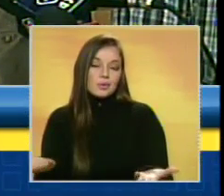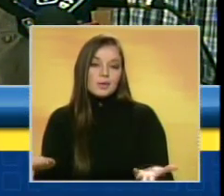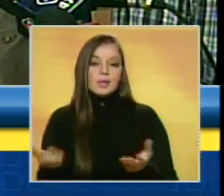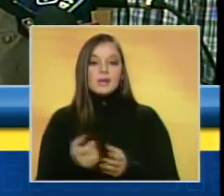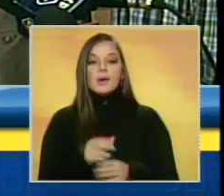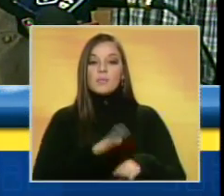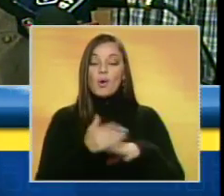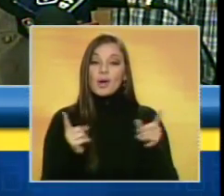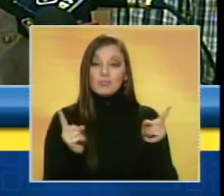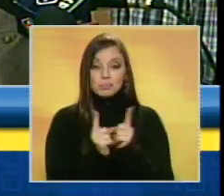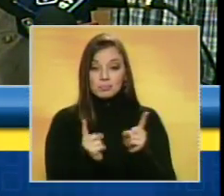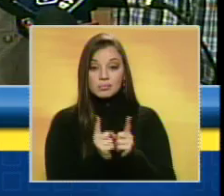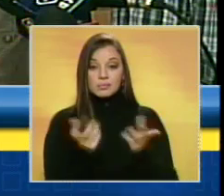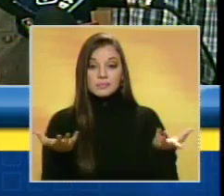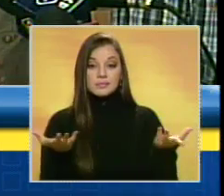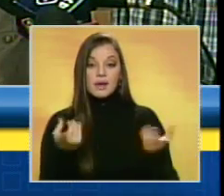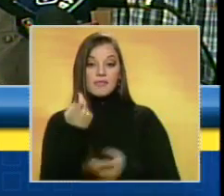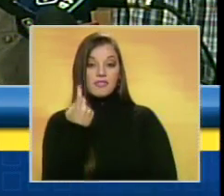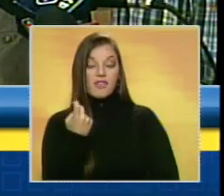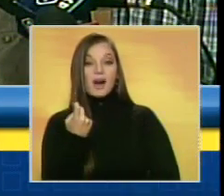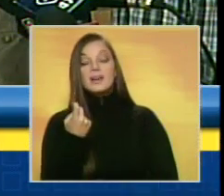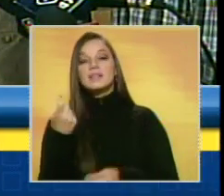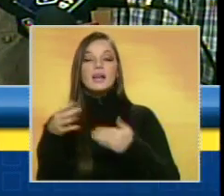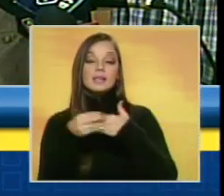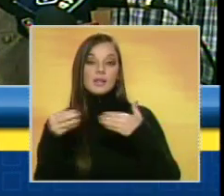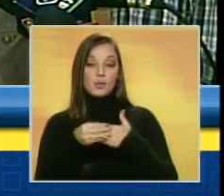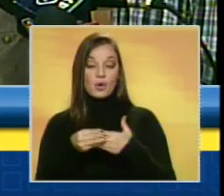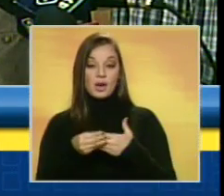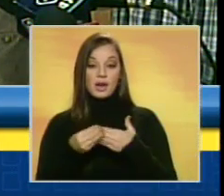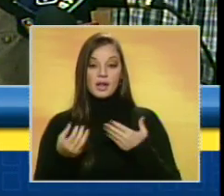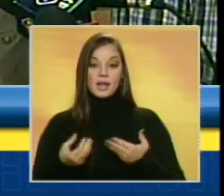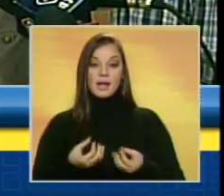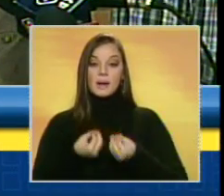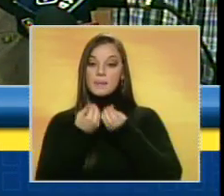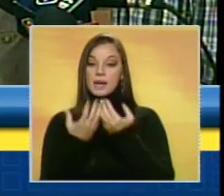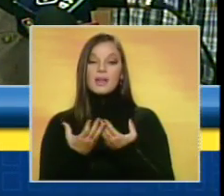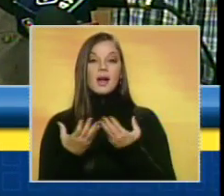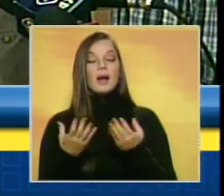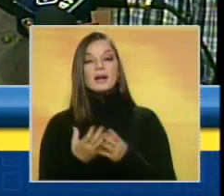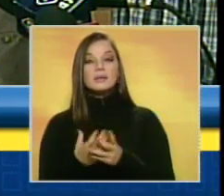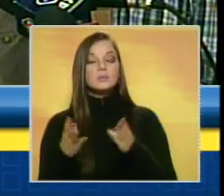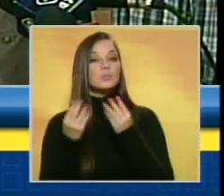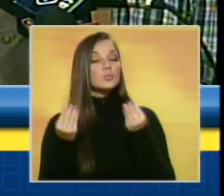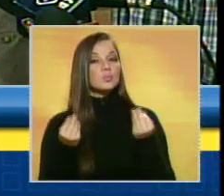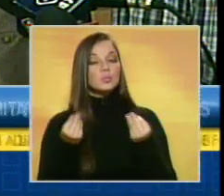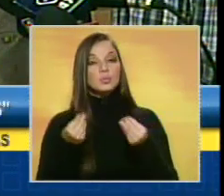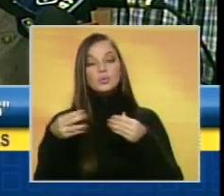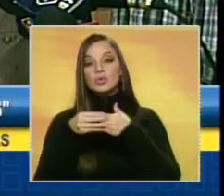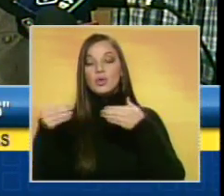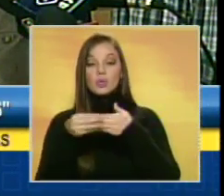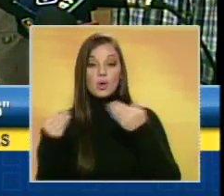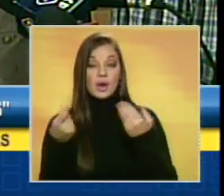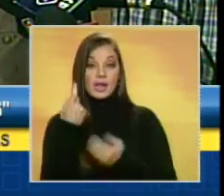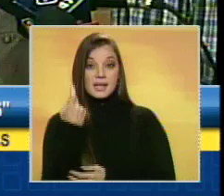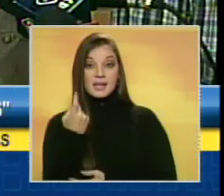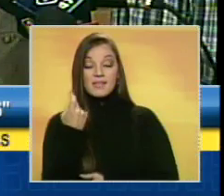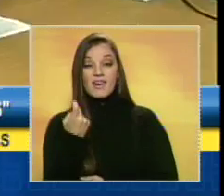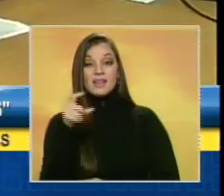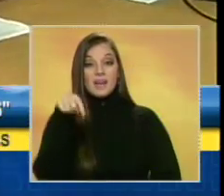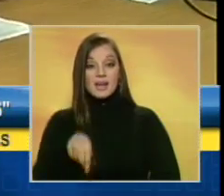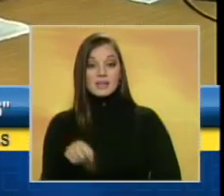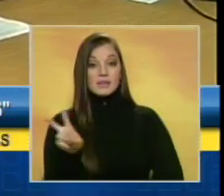brecha que existe o la falta de divisas para cubrir con las demandas de divisas que existe en el